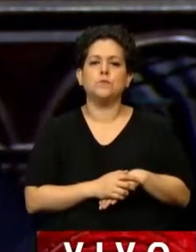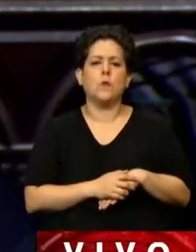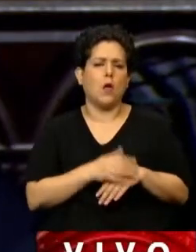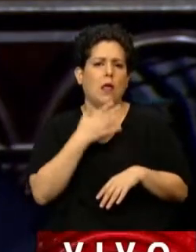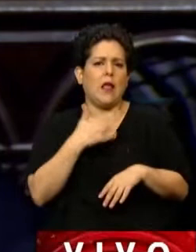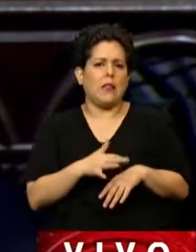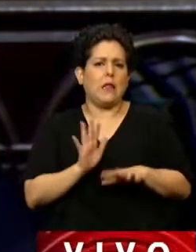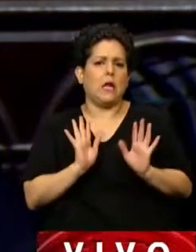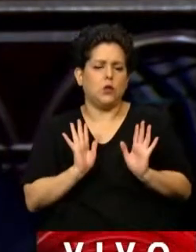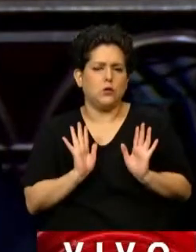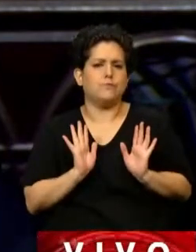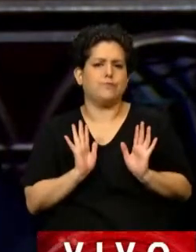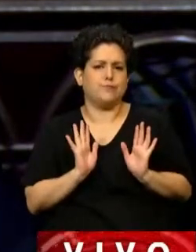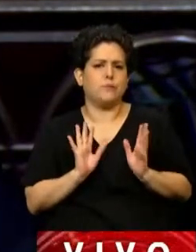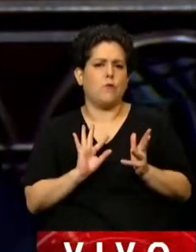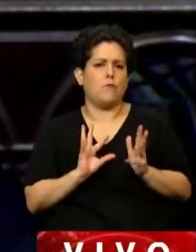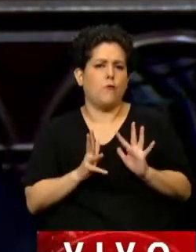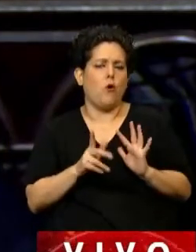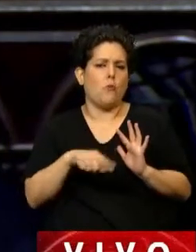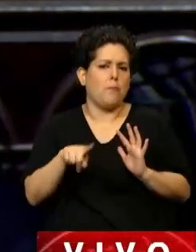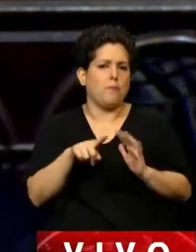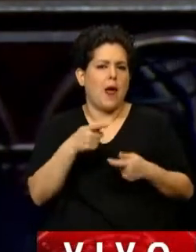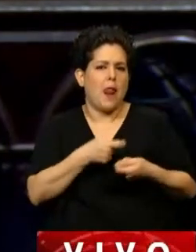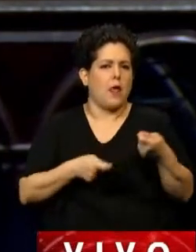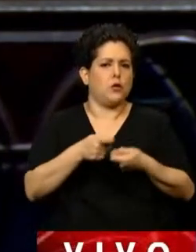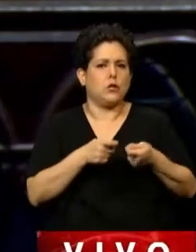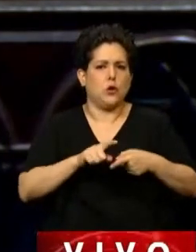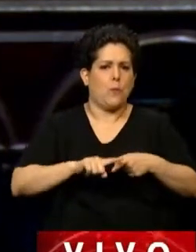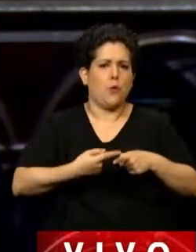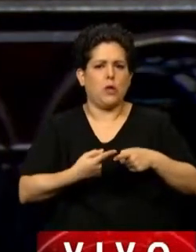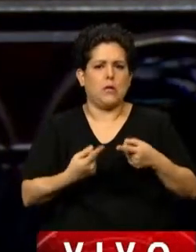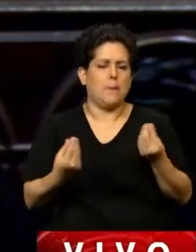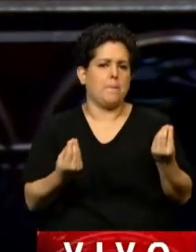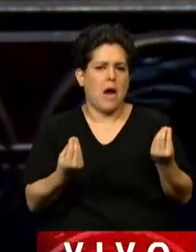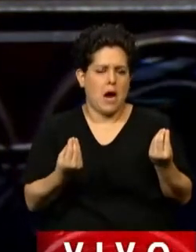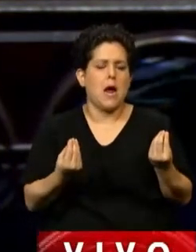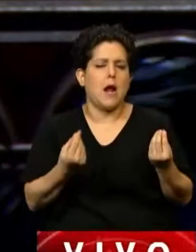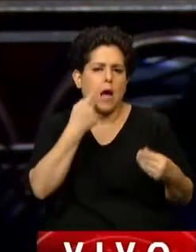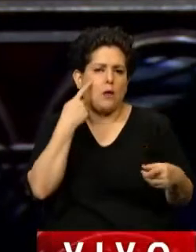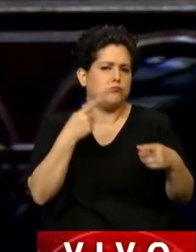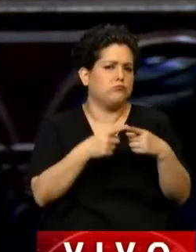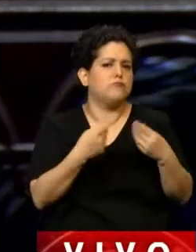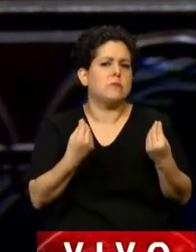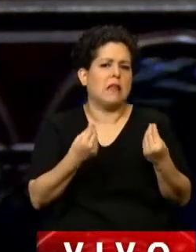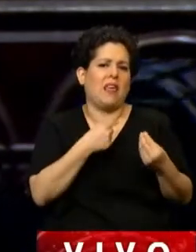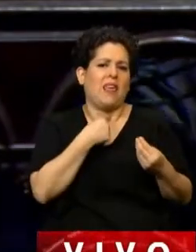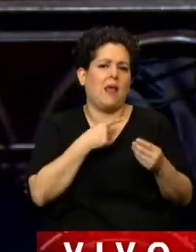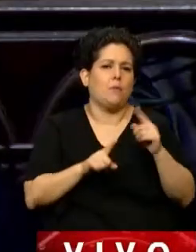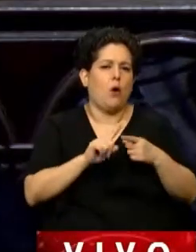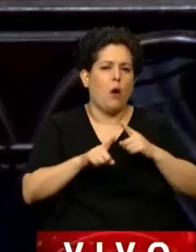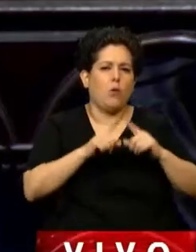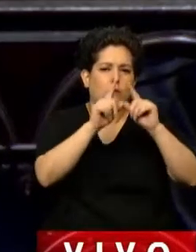entiendo la dinámica de la negociación política para tratar de configurar una agenda